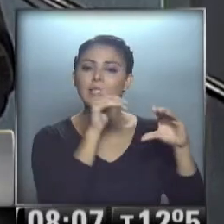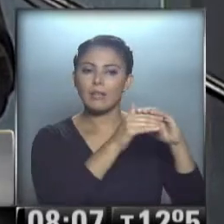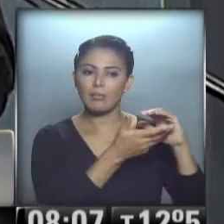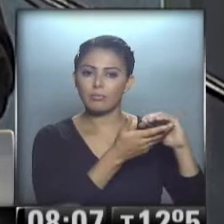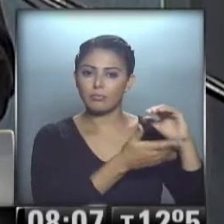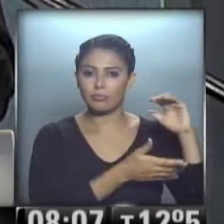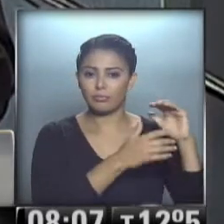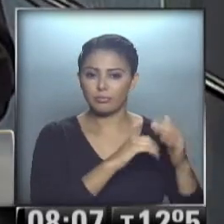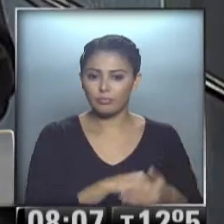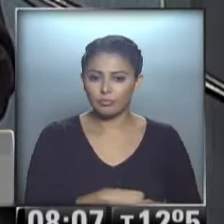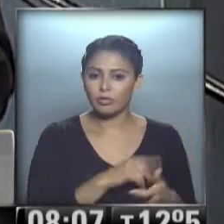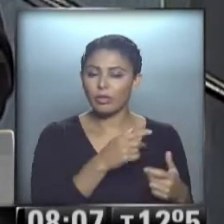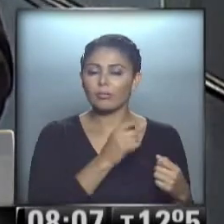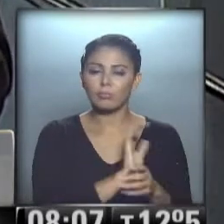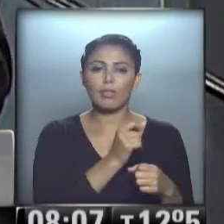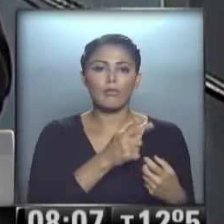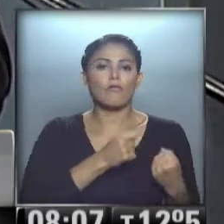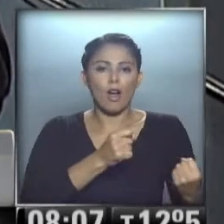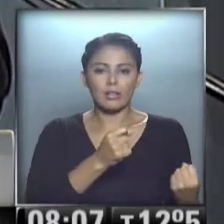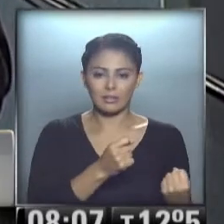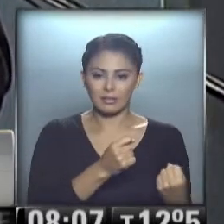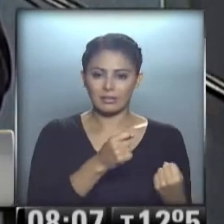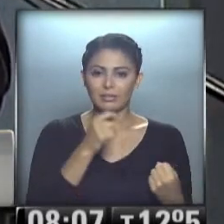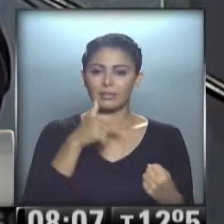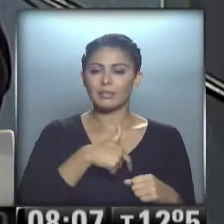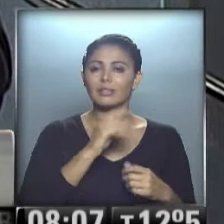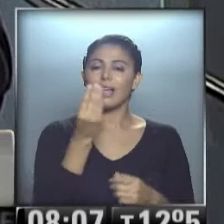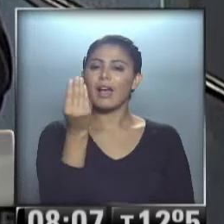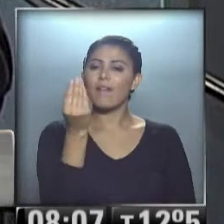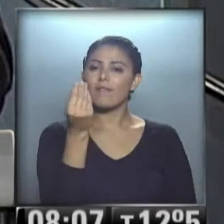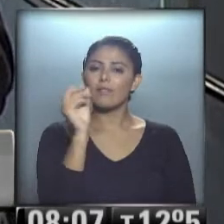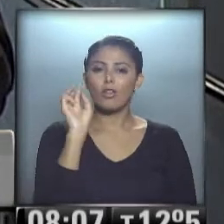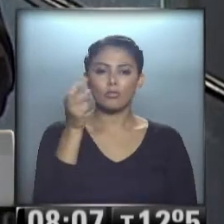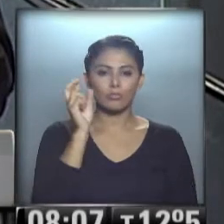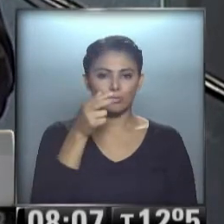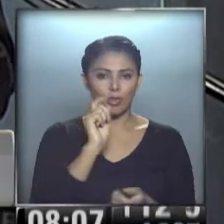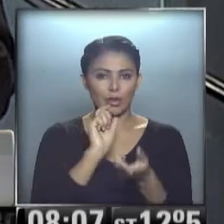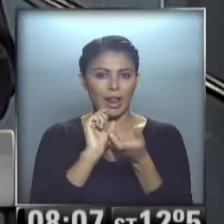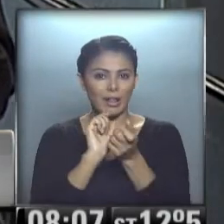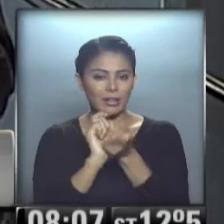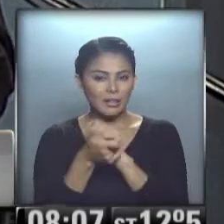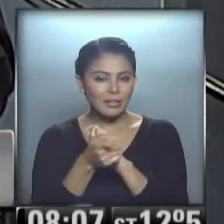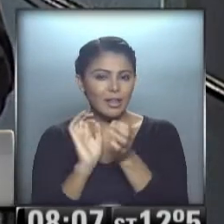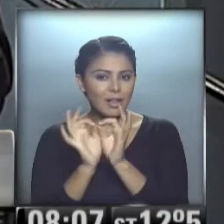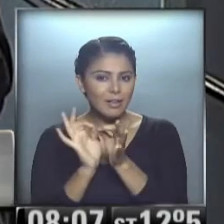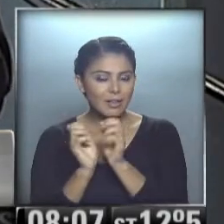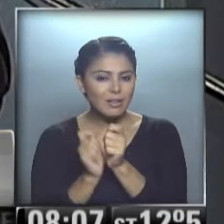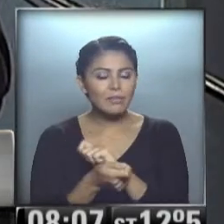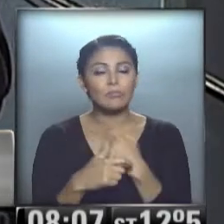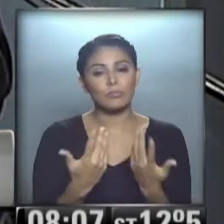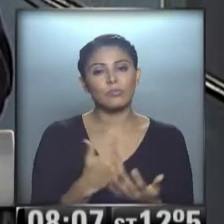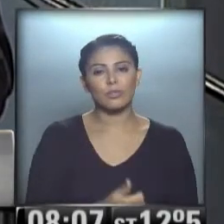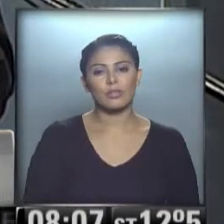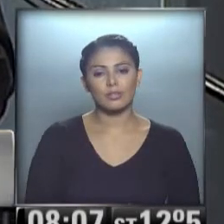cual fortalece la posición en materia de estabilidad cambiaria y monetaria y obviamente genera